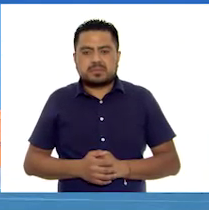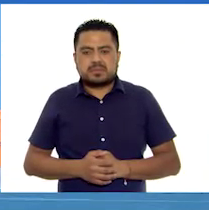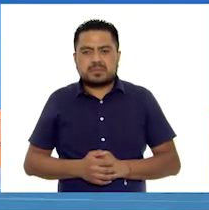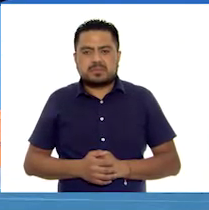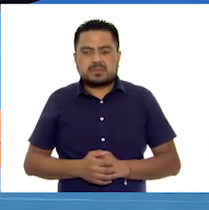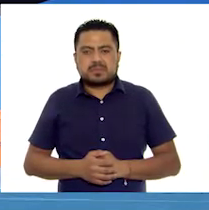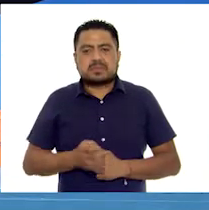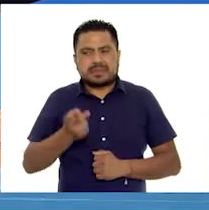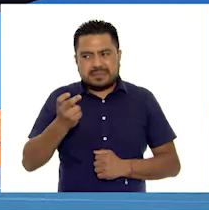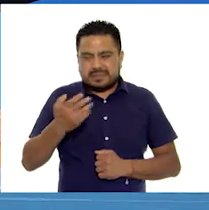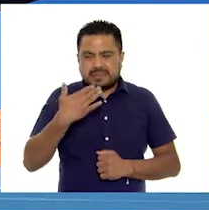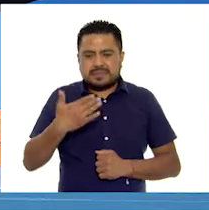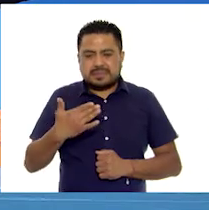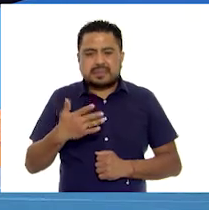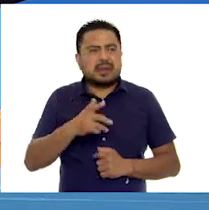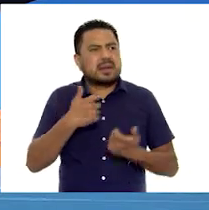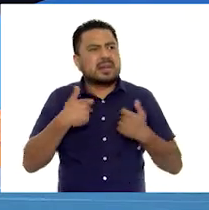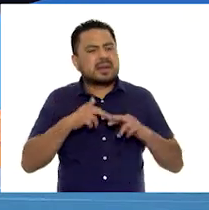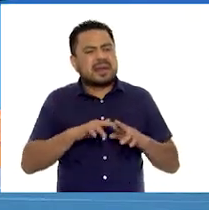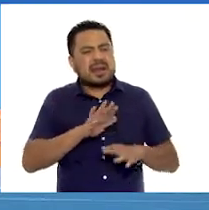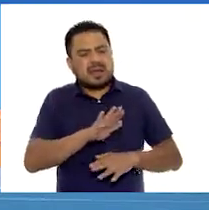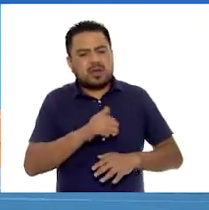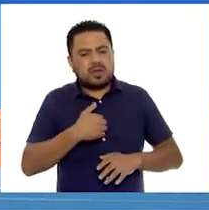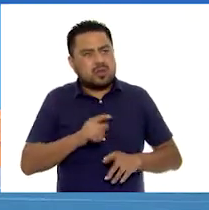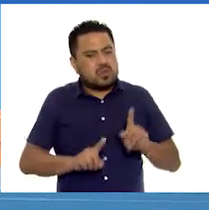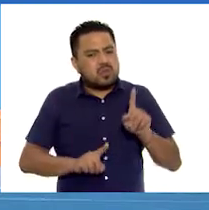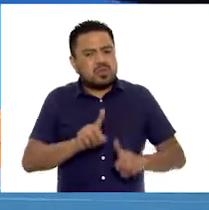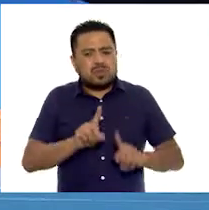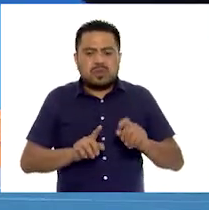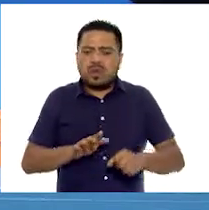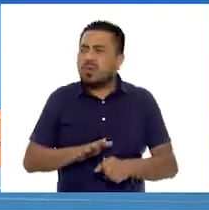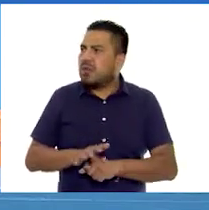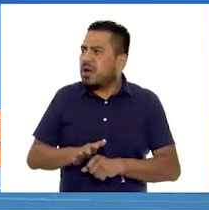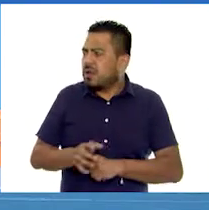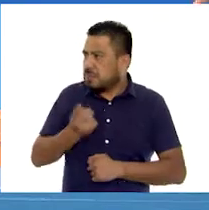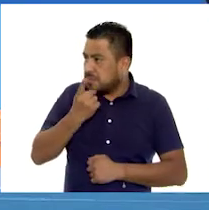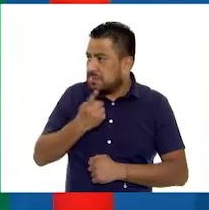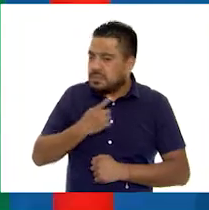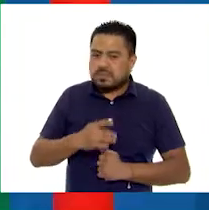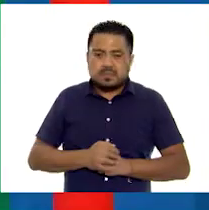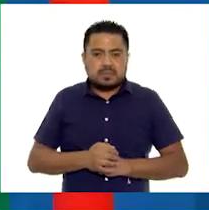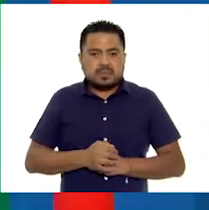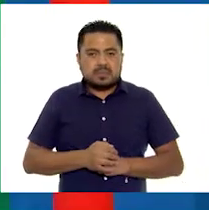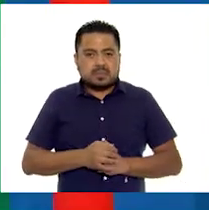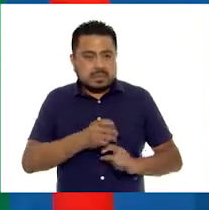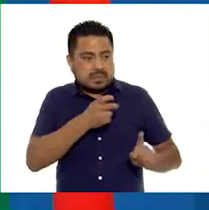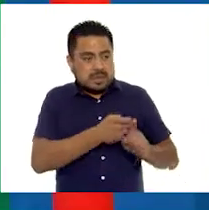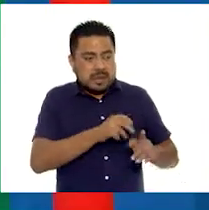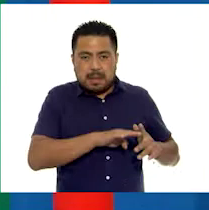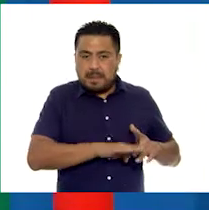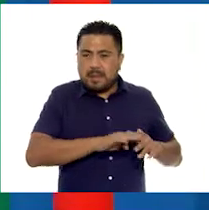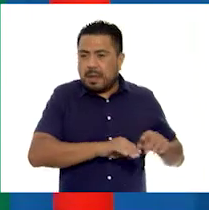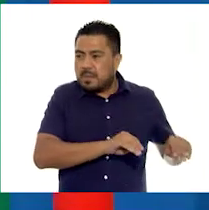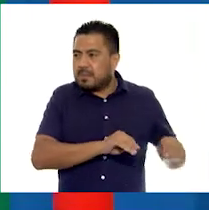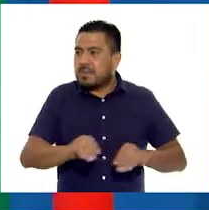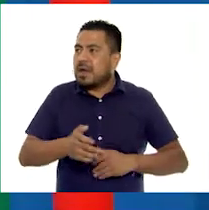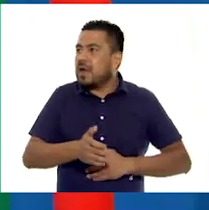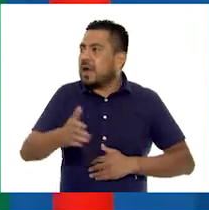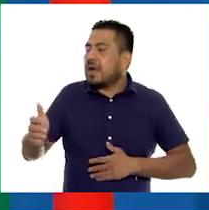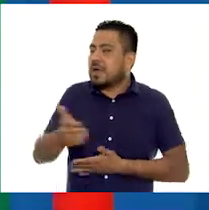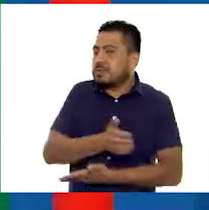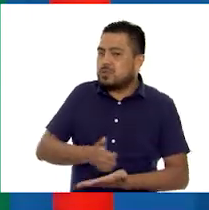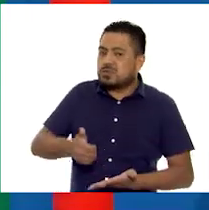esto maestra pero tengo una duda cuál es esta migración del campo a la